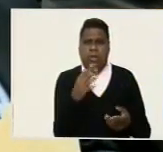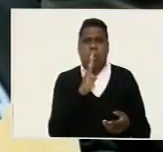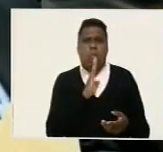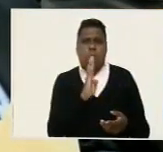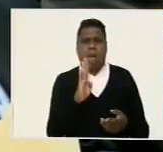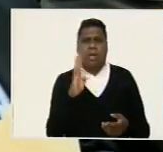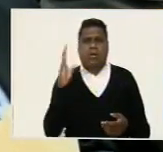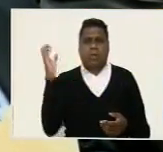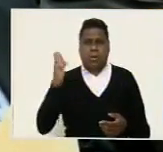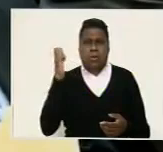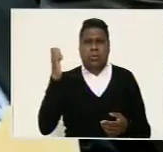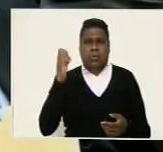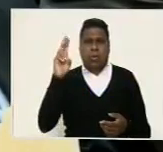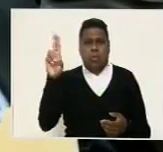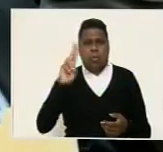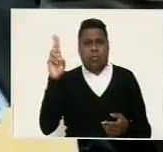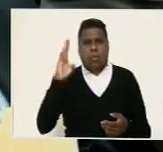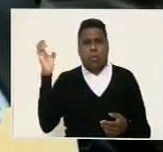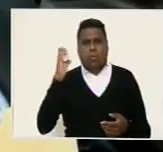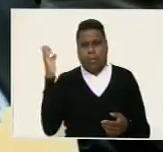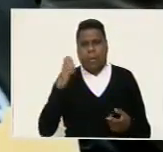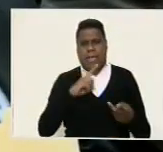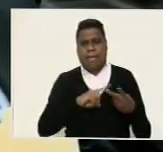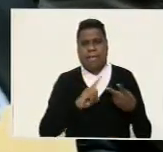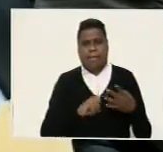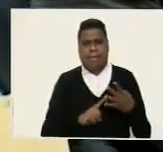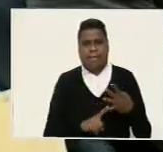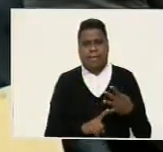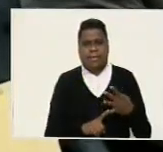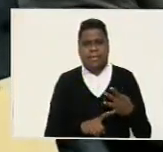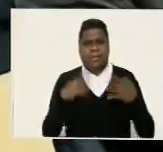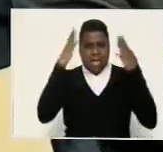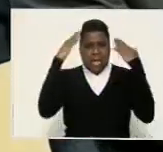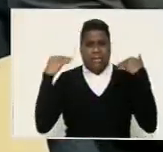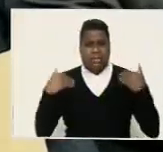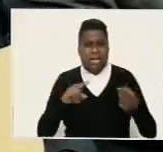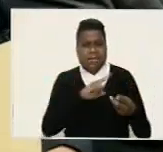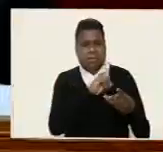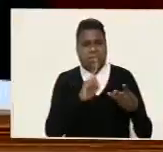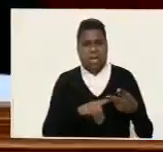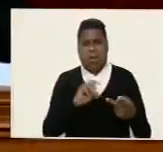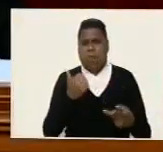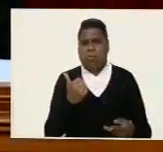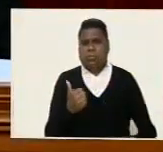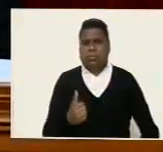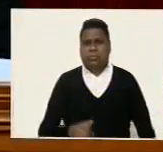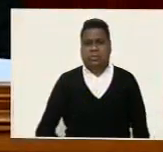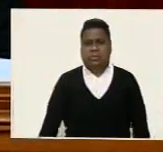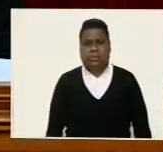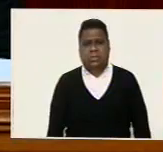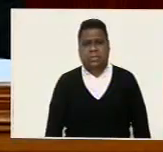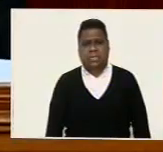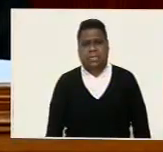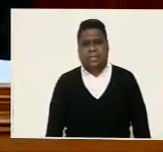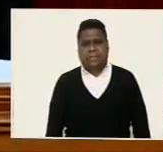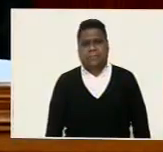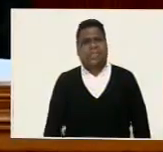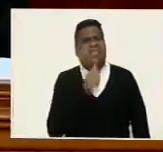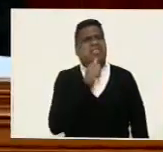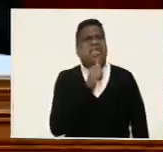Estos dos que están aquí también están sancionados, ¿eh? Tania y Elvis, ¿Quién más?